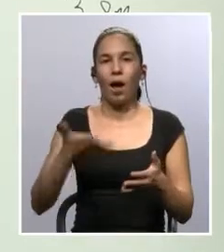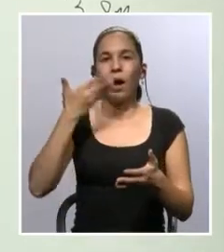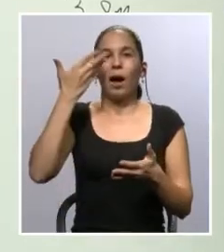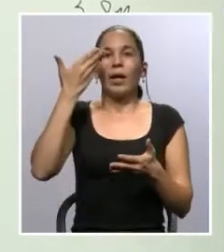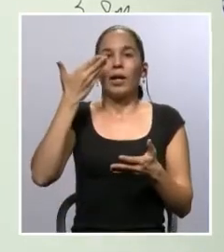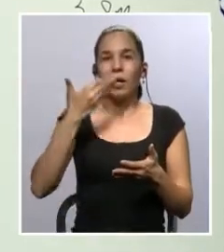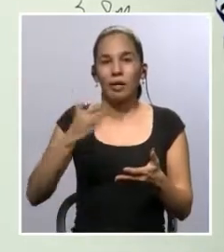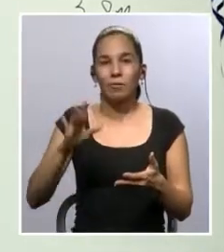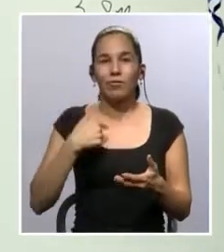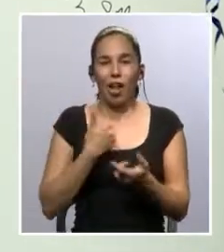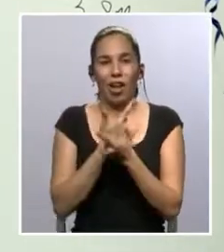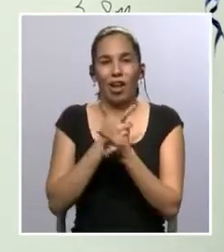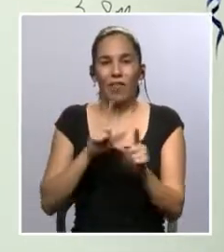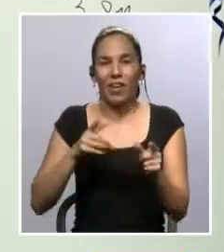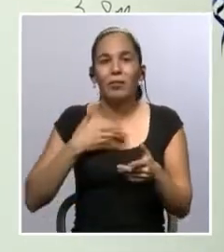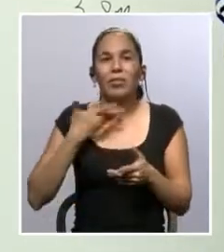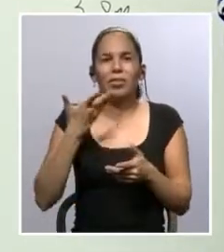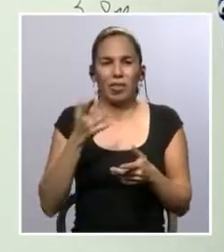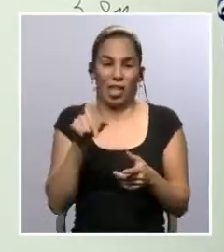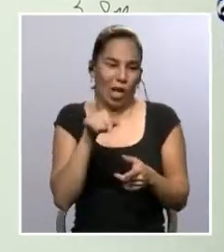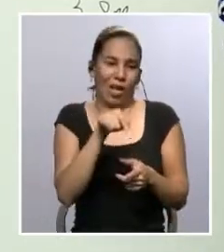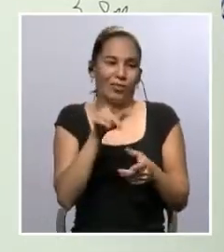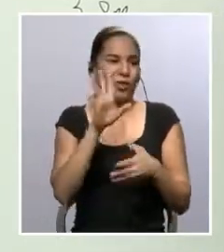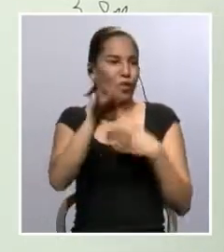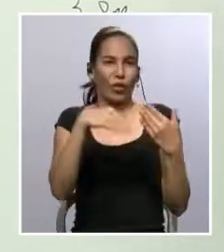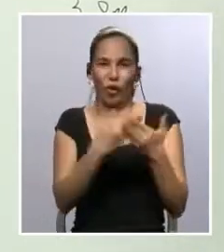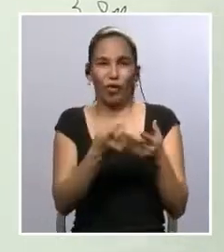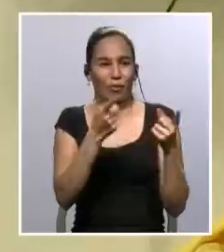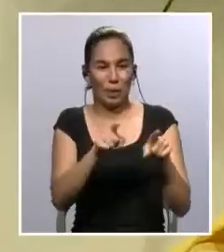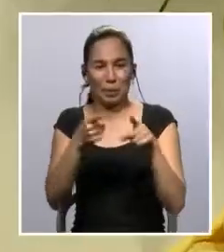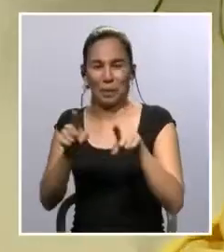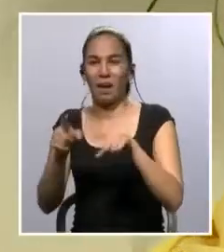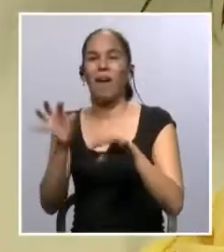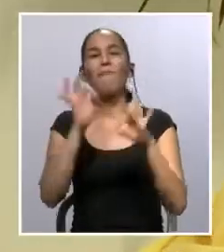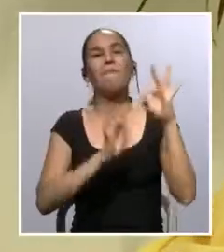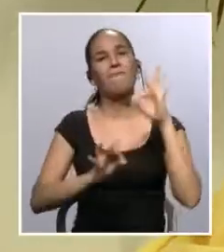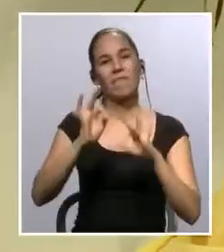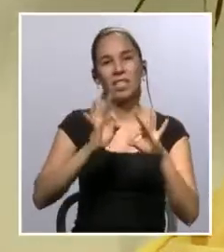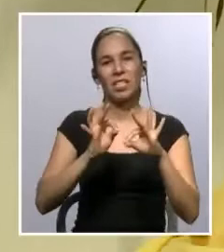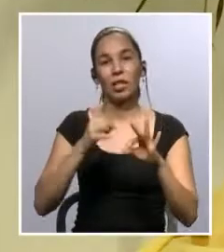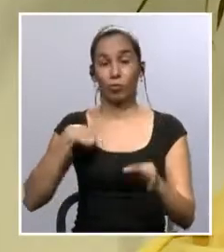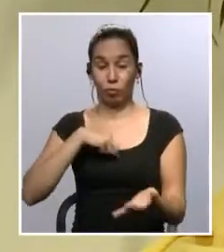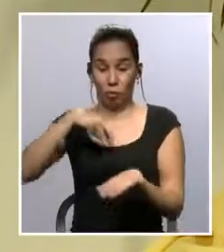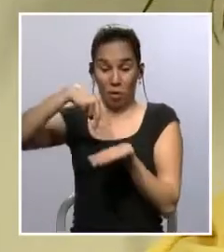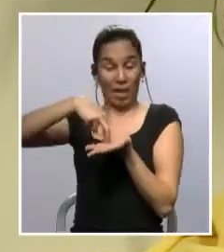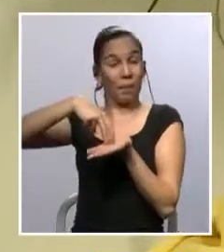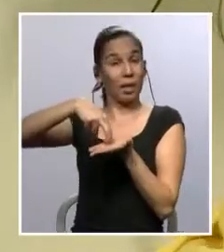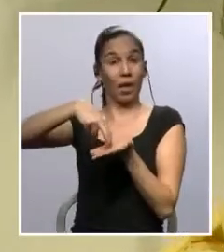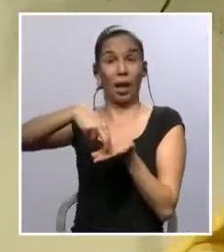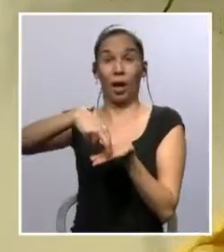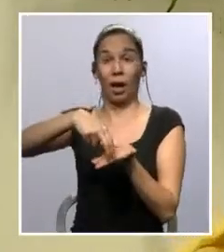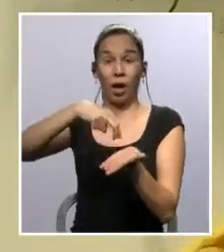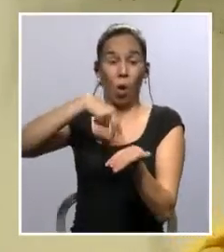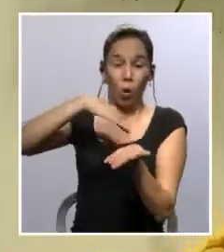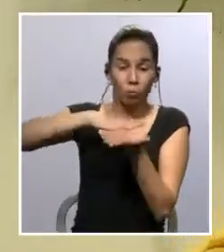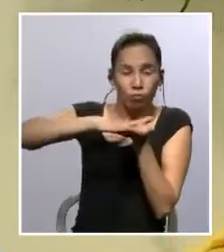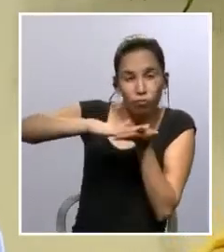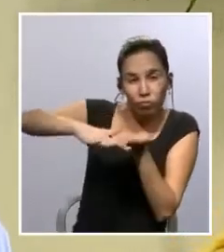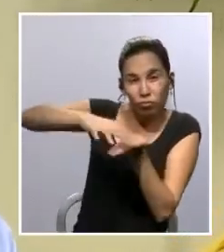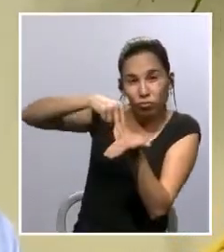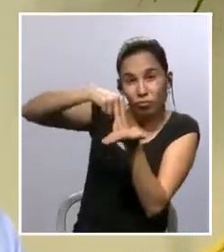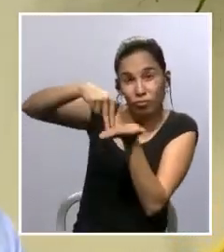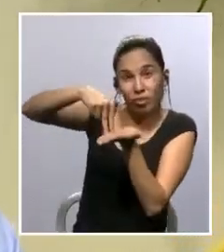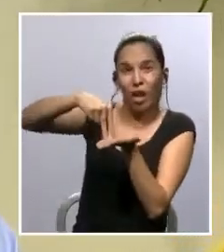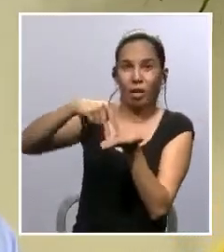dejamos, liberamos por acá. Son fenómenos físicos. No estaríamos en una superficie si no hubiera si no existiera la ley